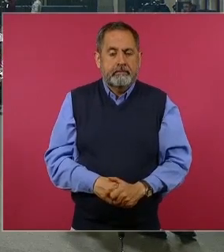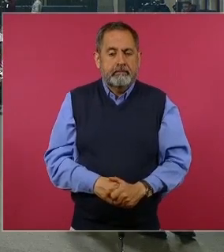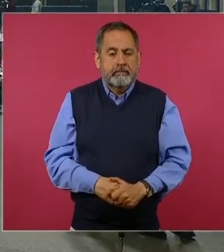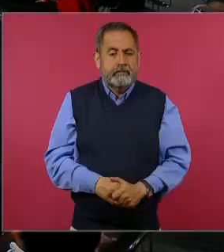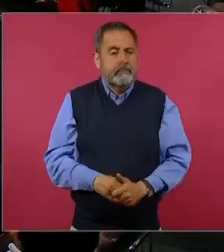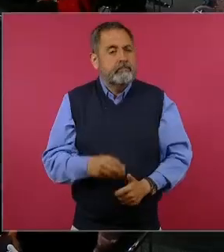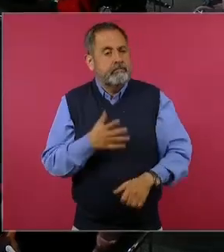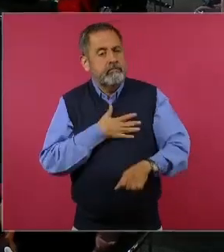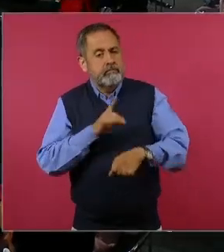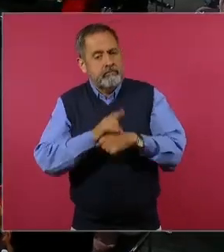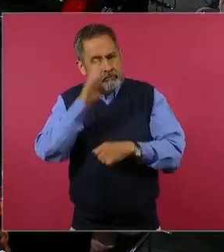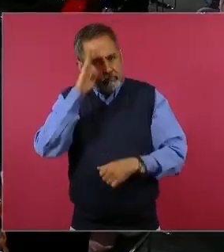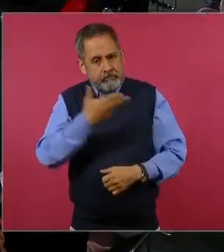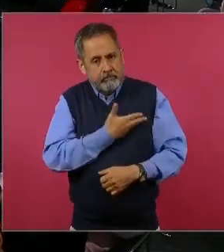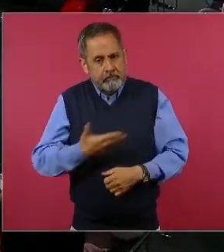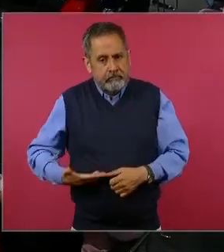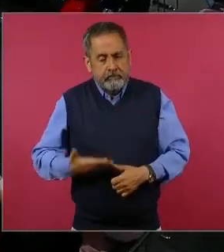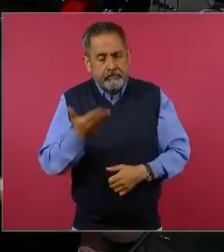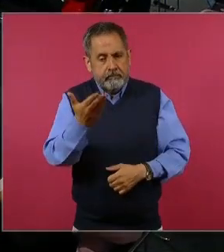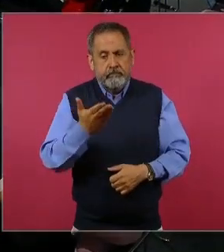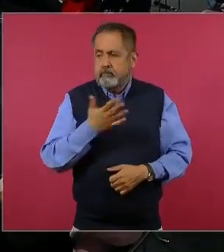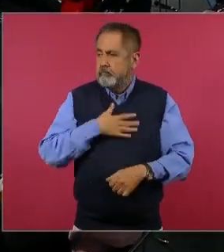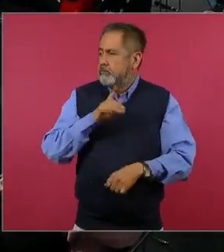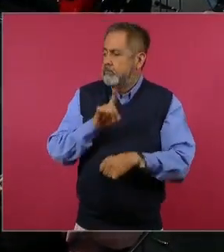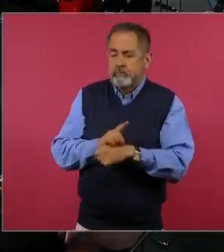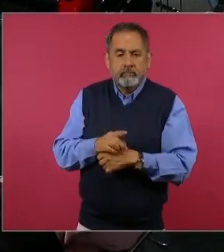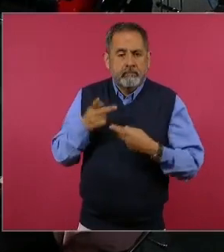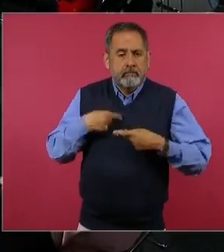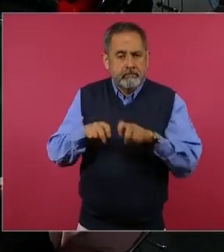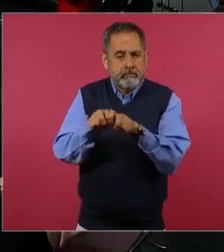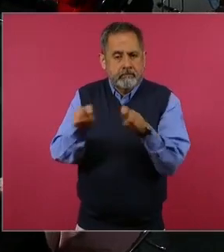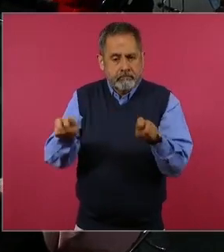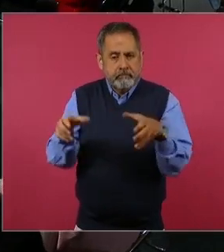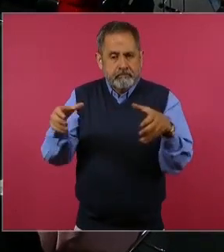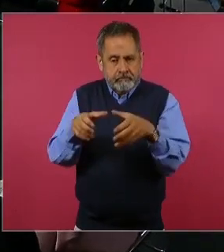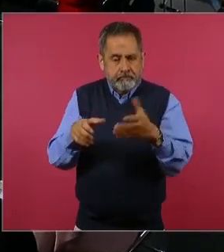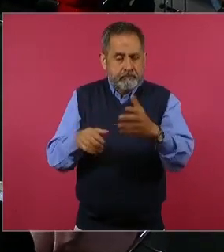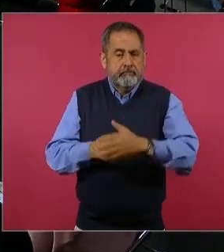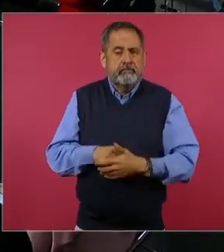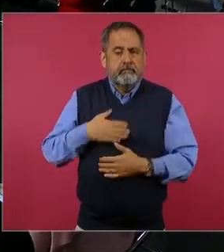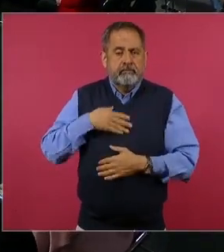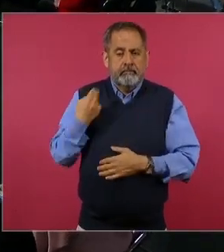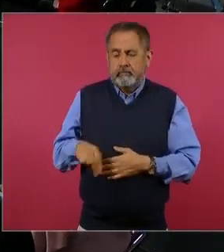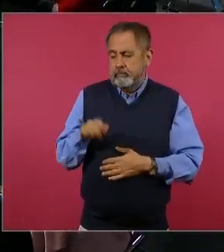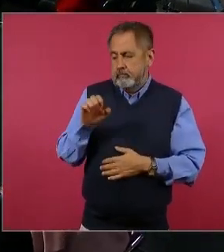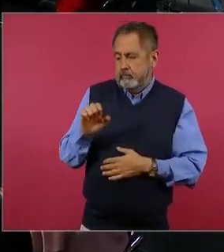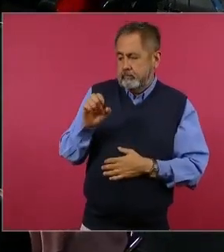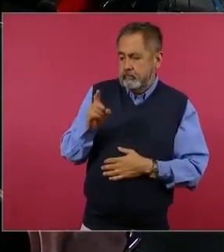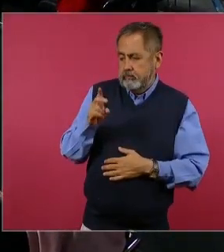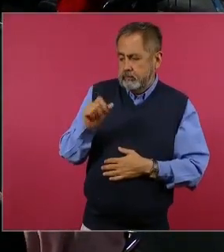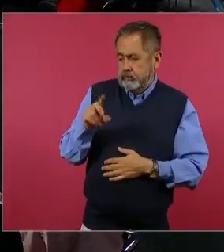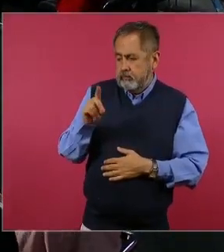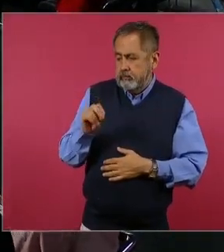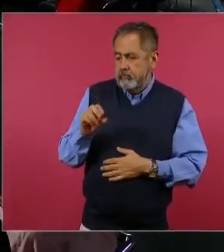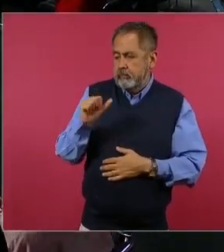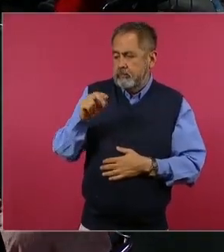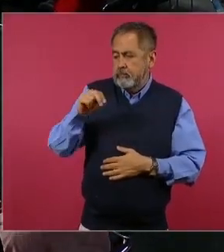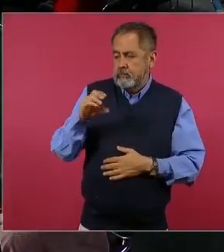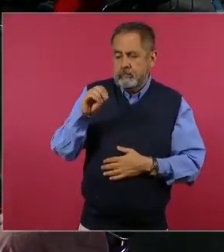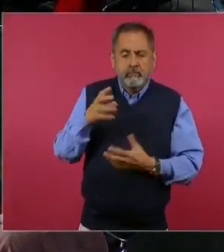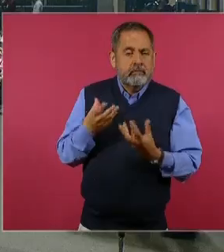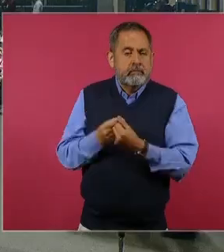Buenos días, señor presidente. Buenos días, miembros del gabinete. Eduardo Esquivel Ancona, SDP